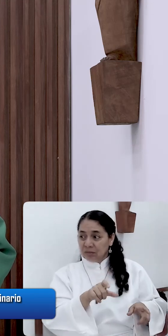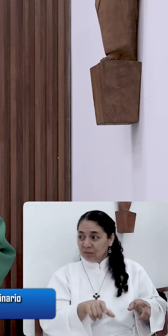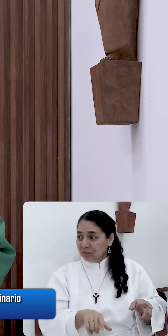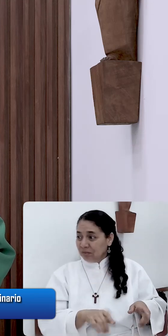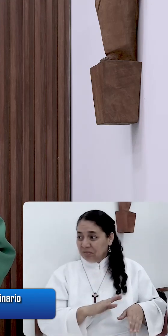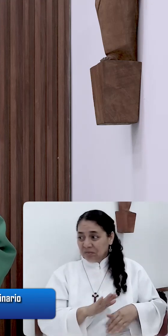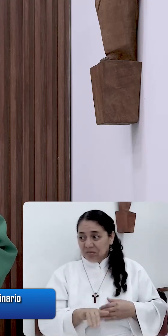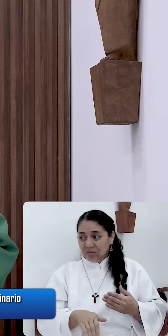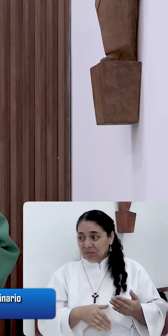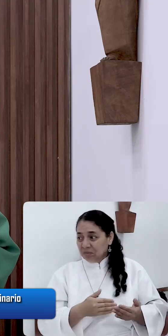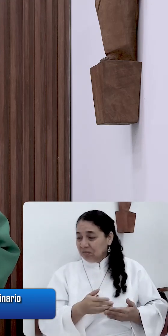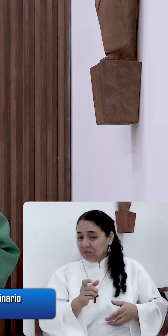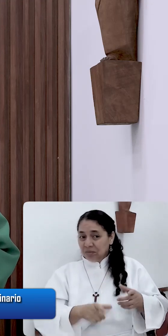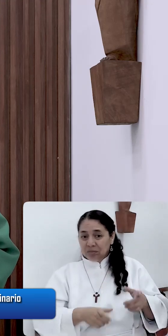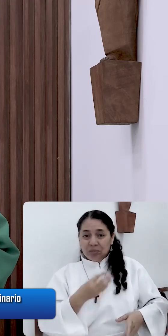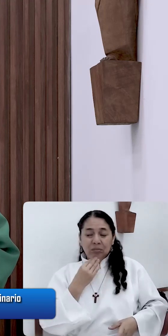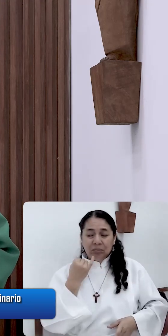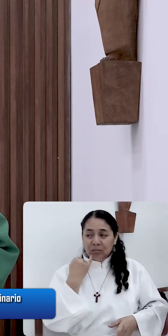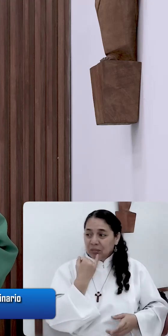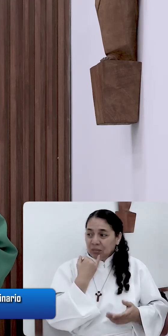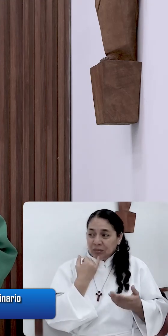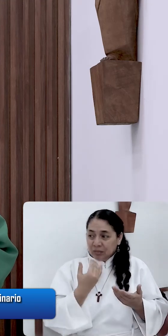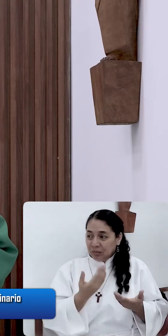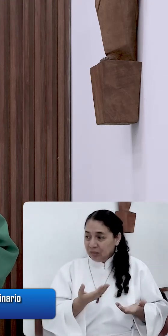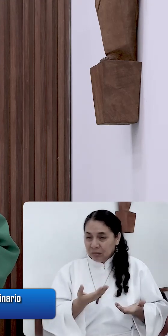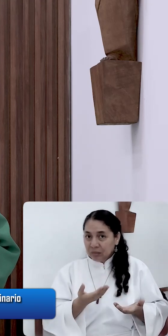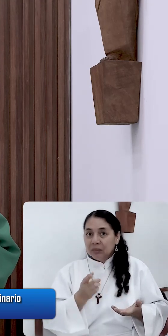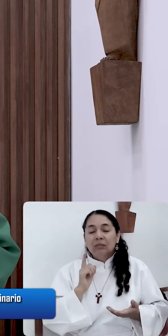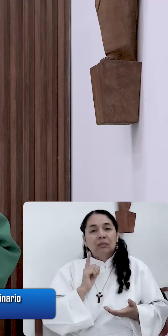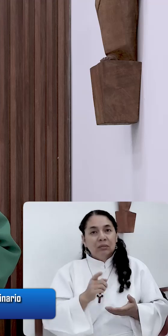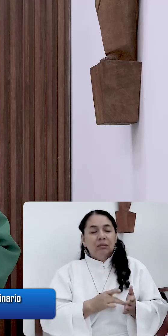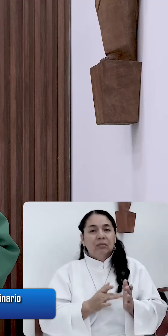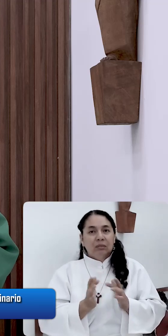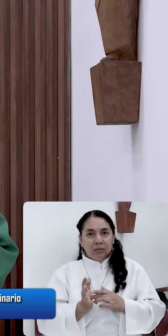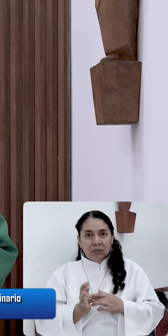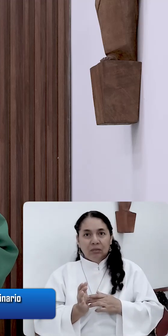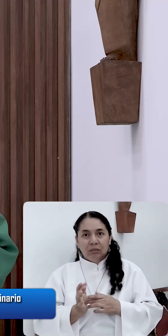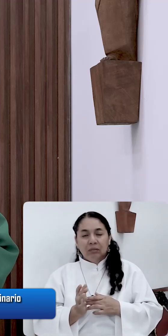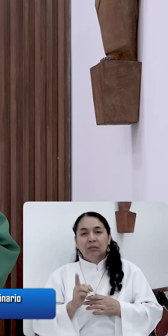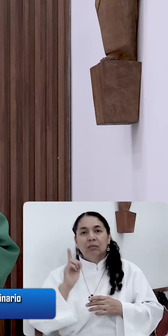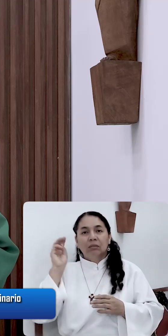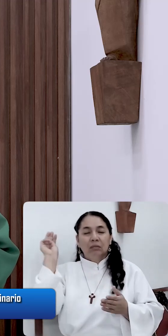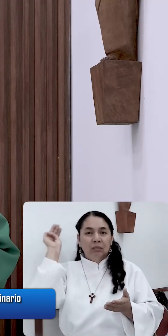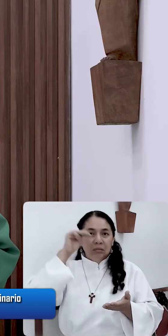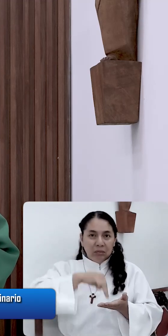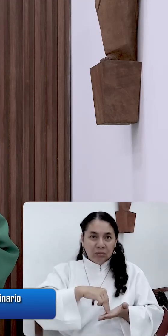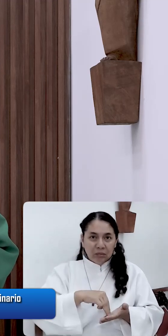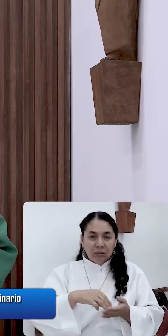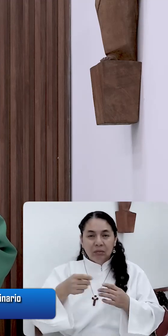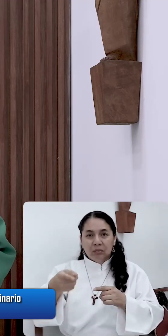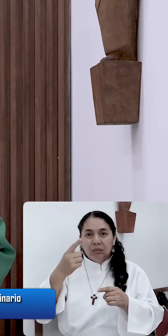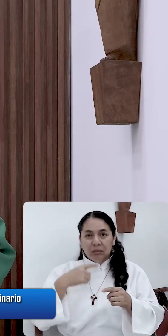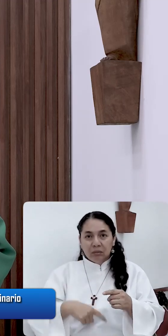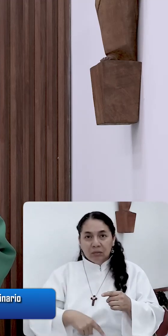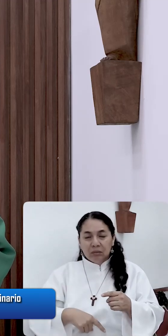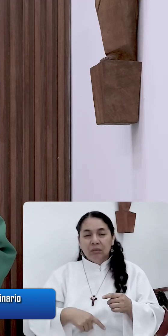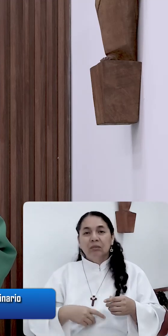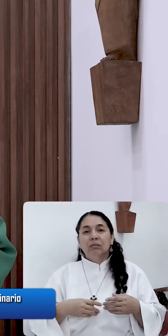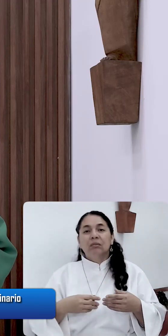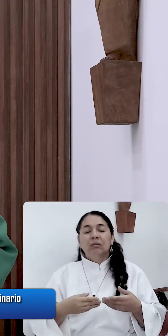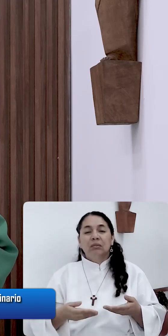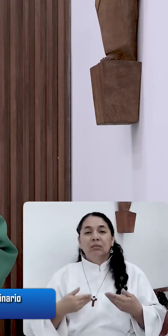todos los del pueblo de Israel. Ese es Jesús. Un Mesías que viene a dar su vida,